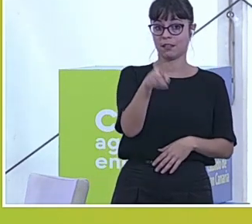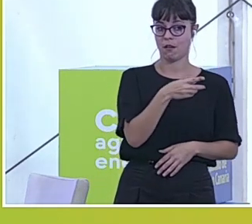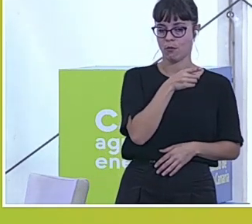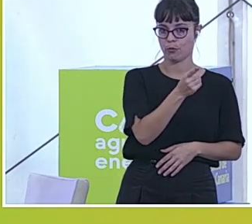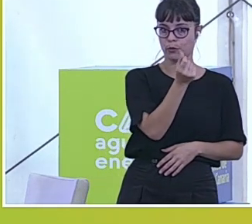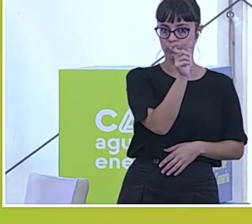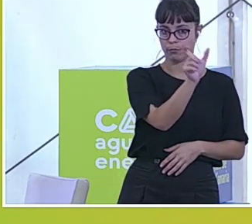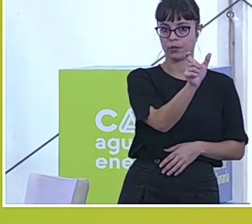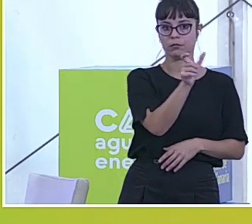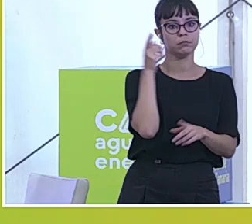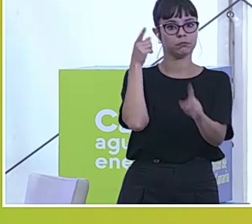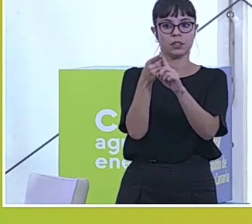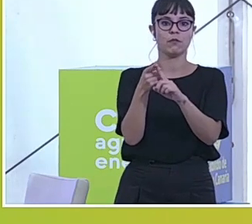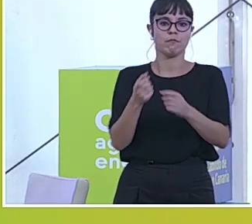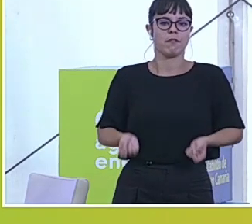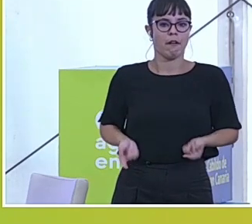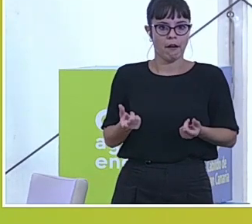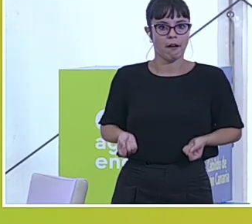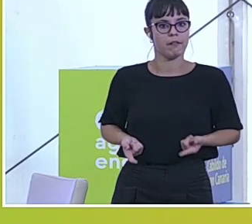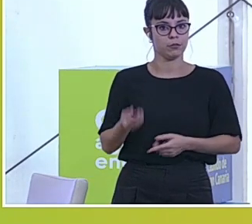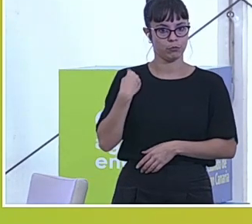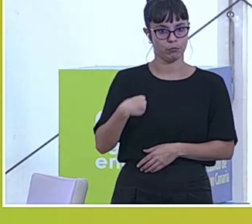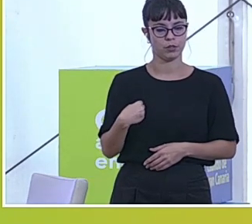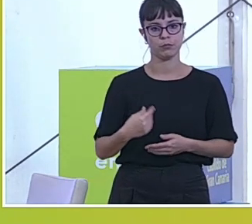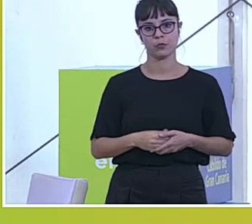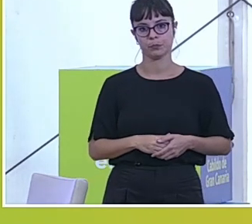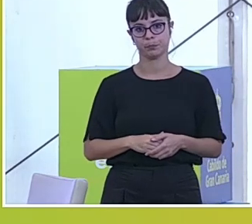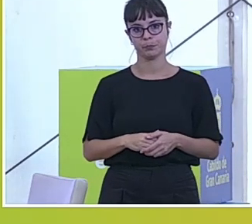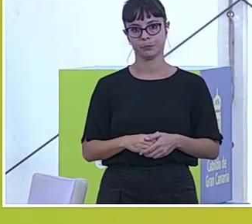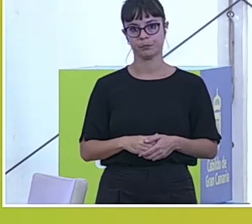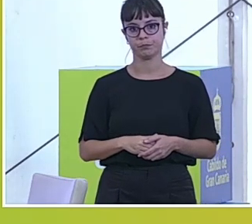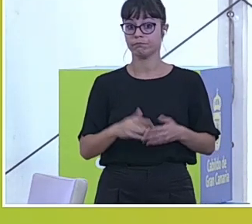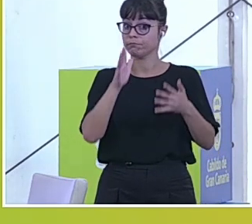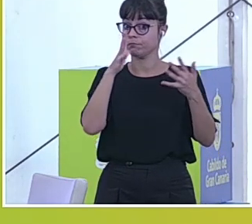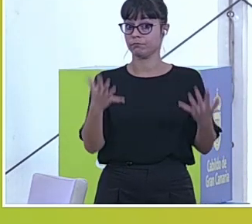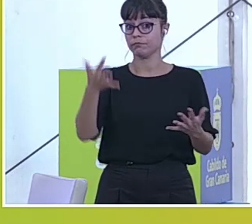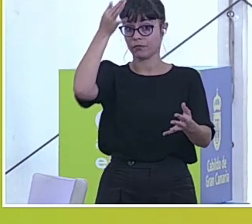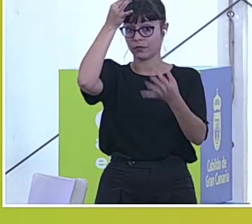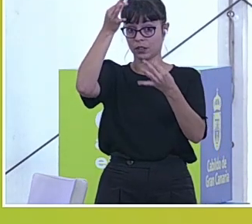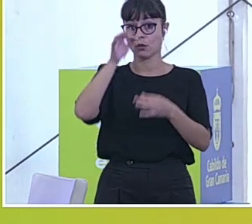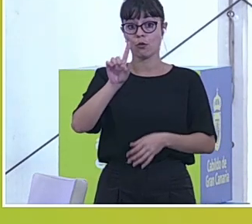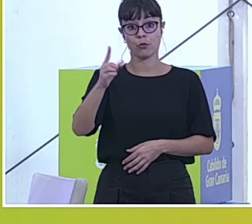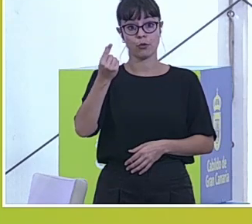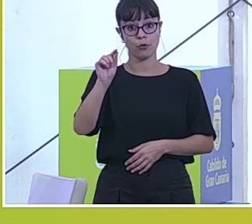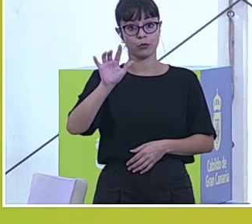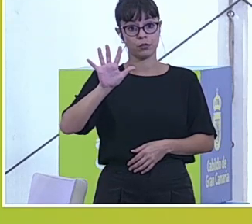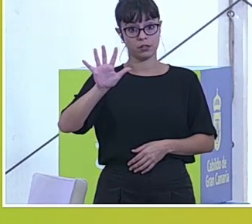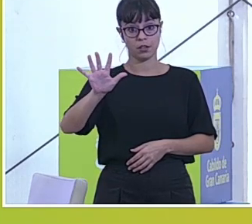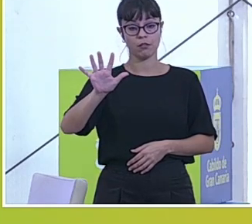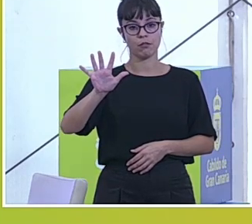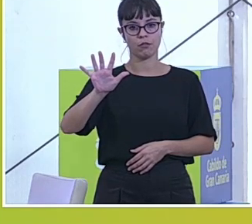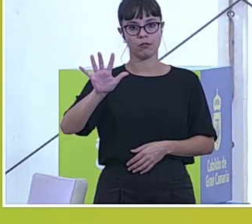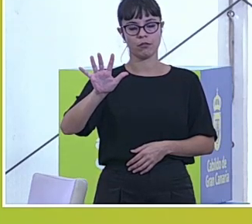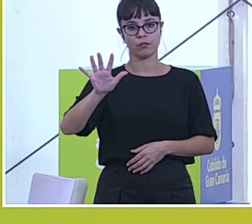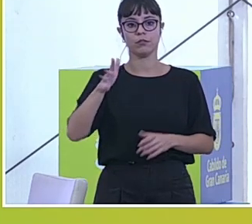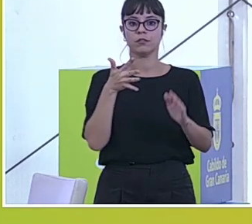estuviéramos pagando sea el mismo. Si ahora se fijan en la cifra actual, estamos a 1,5, estaríamos hablando de que el